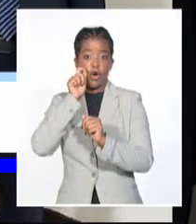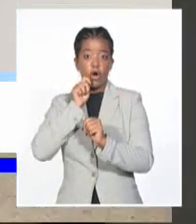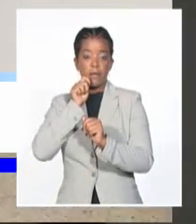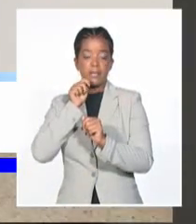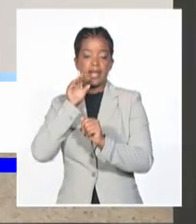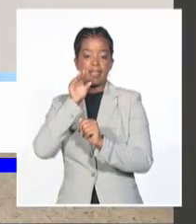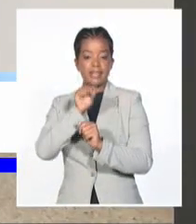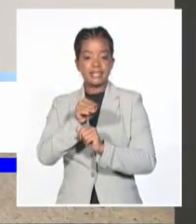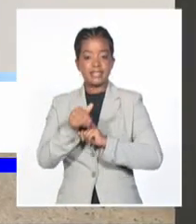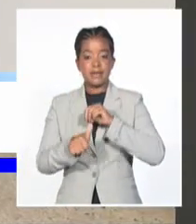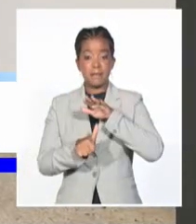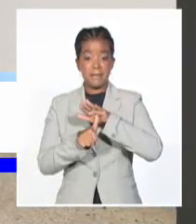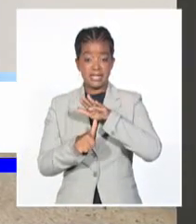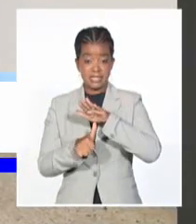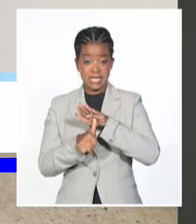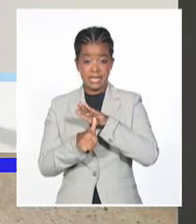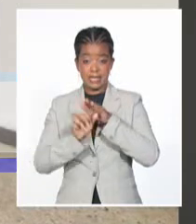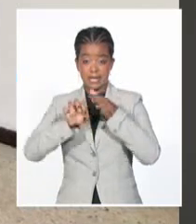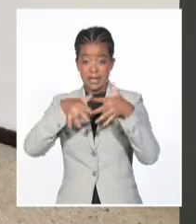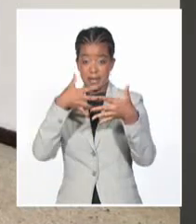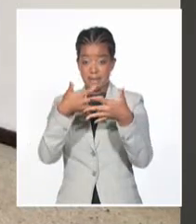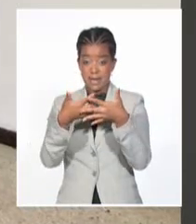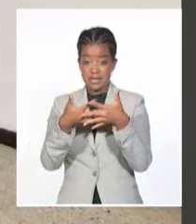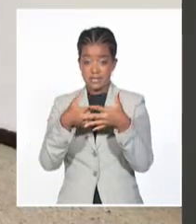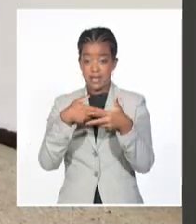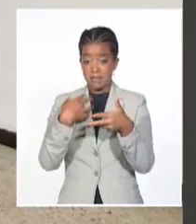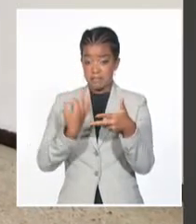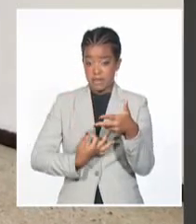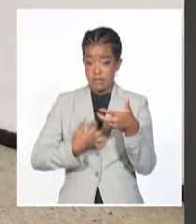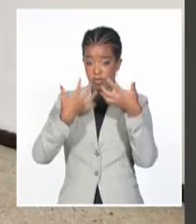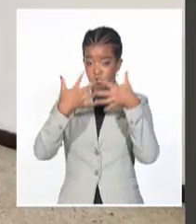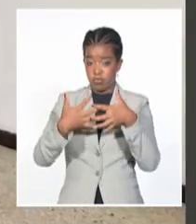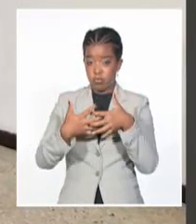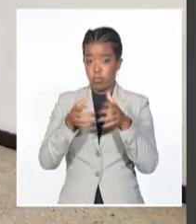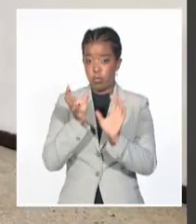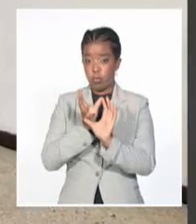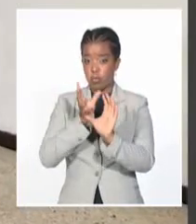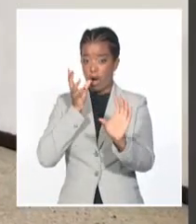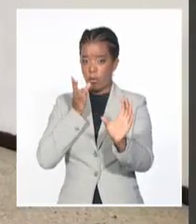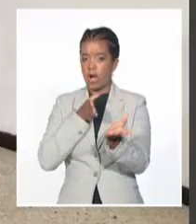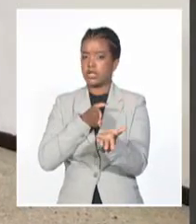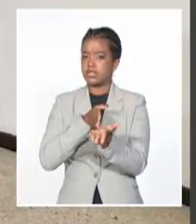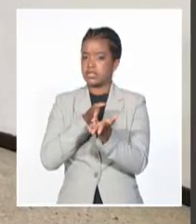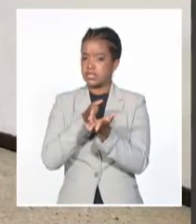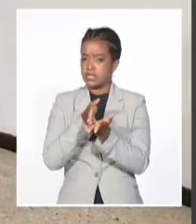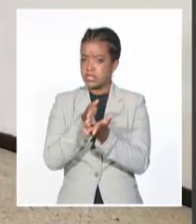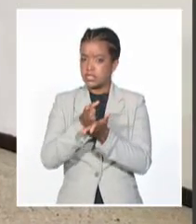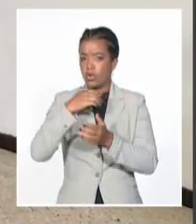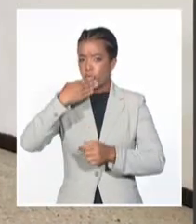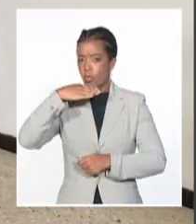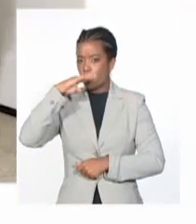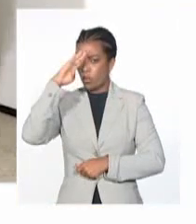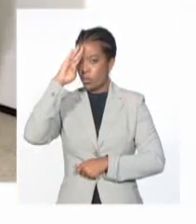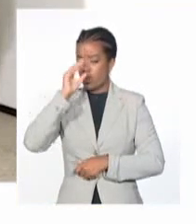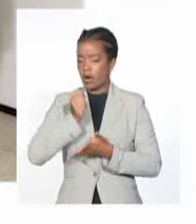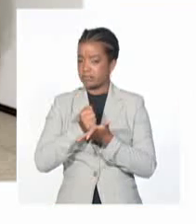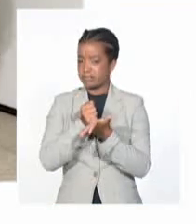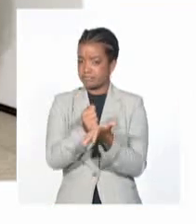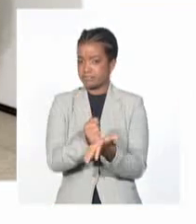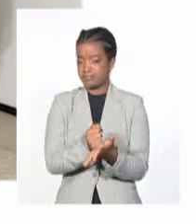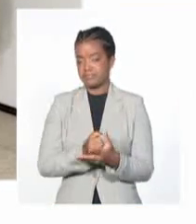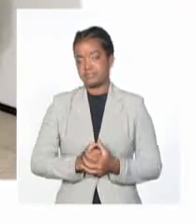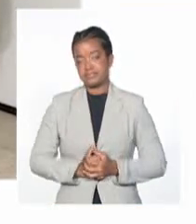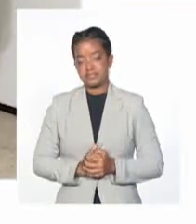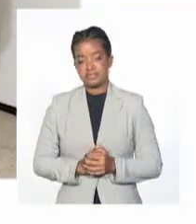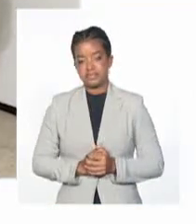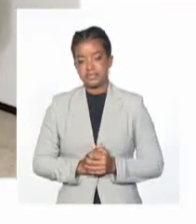presidente de Yutong, quien le aseguró que la empresa de ómnibus seguirá desarrollándose en nuestro país. De acuerdo con información de la